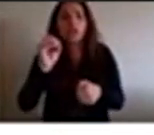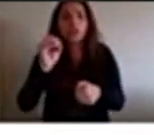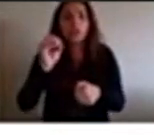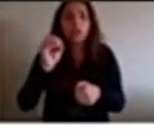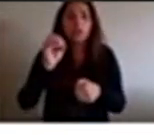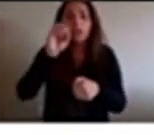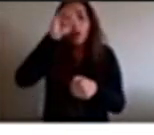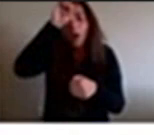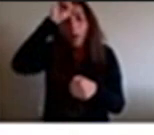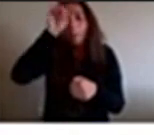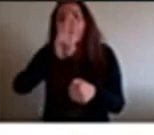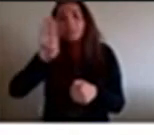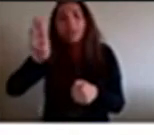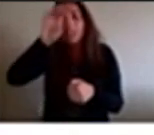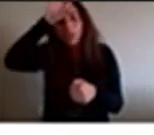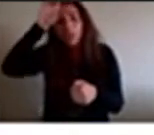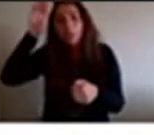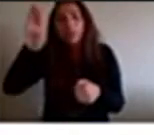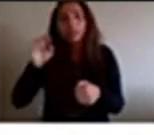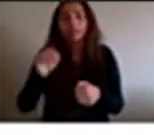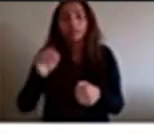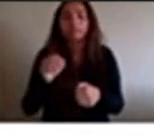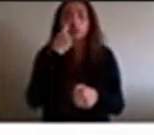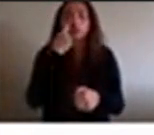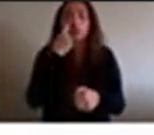Best Buddies, Colombia.